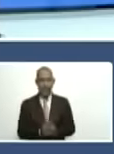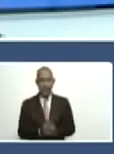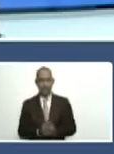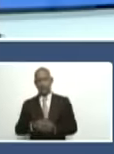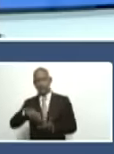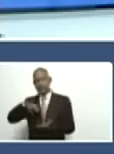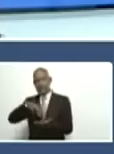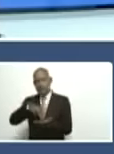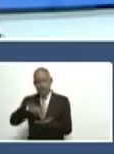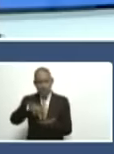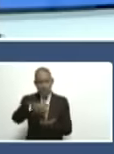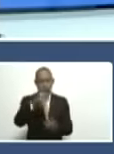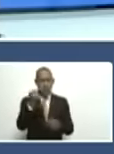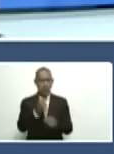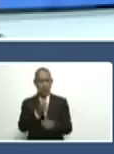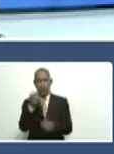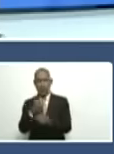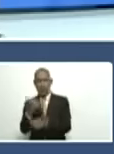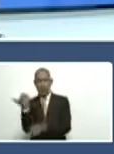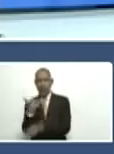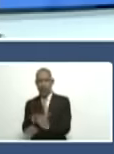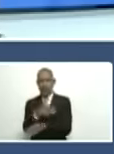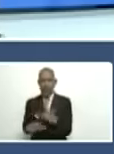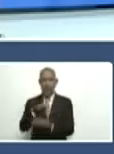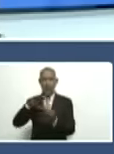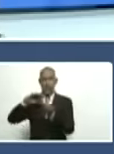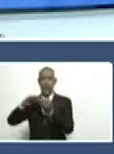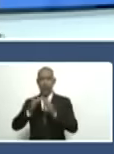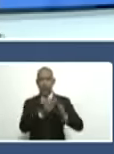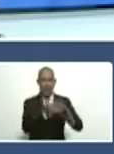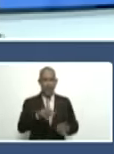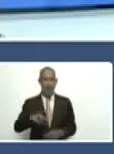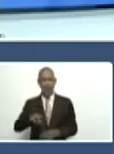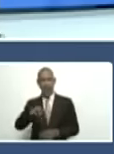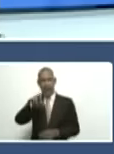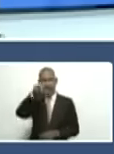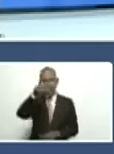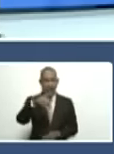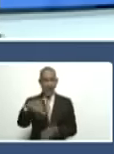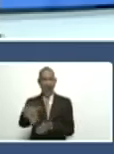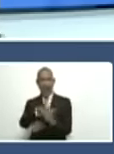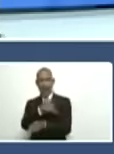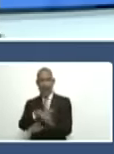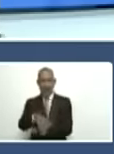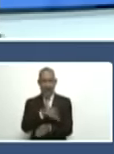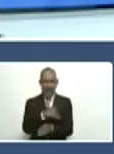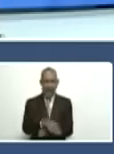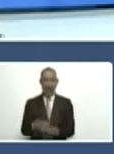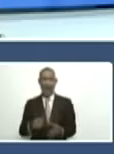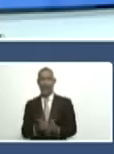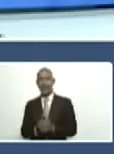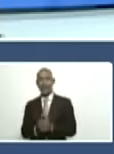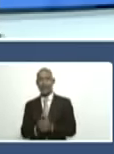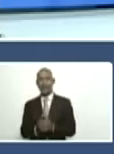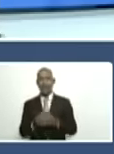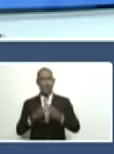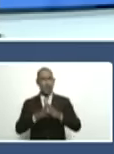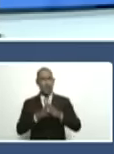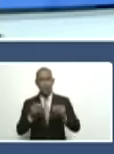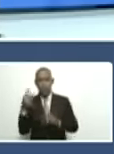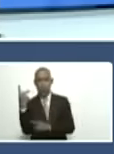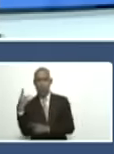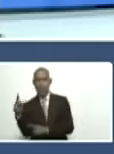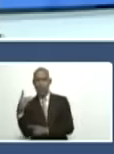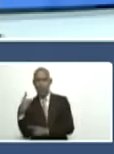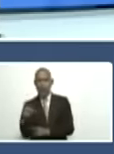Recorriendo a pie la comunidad, la escalera, el callejón, el urbanismo, la calle,